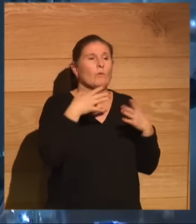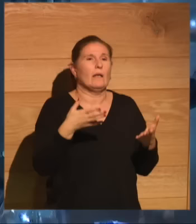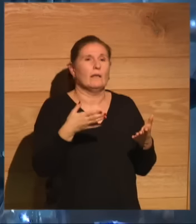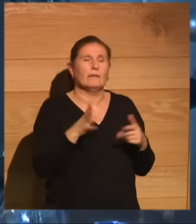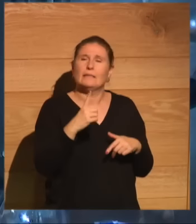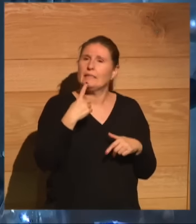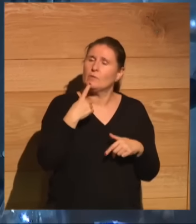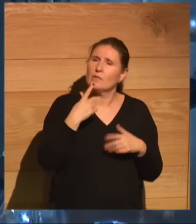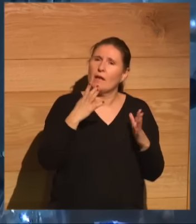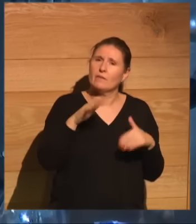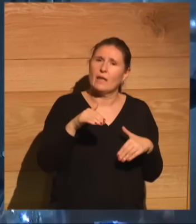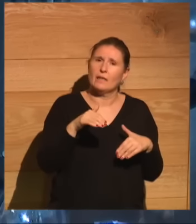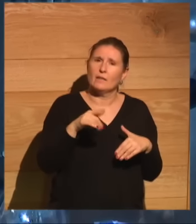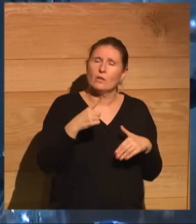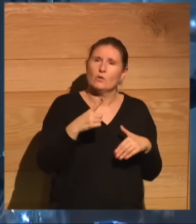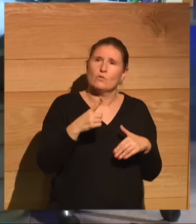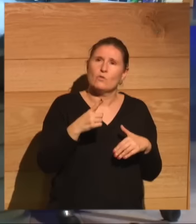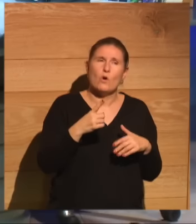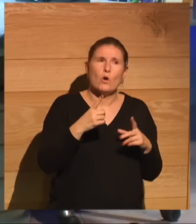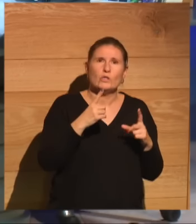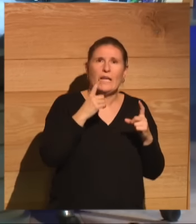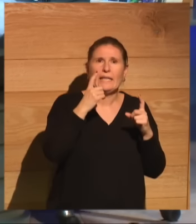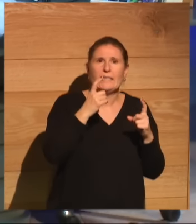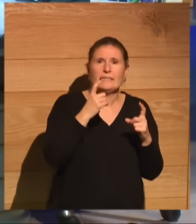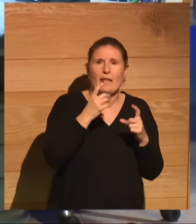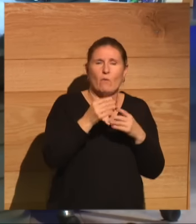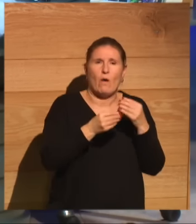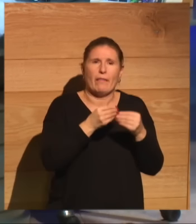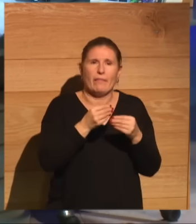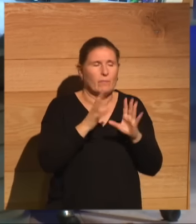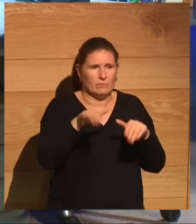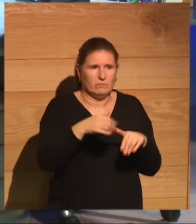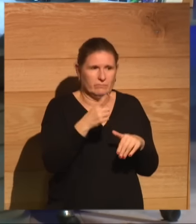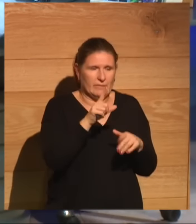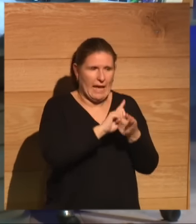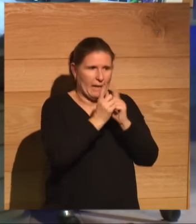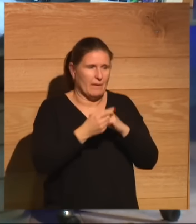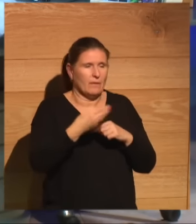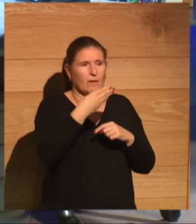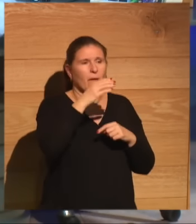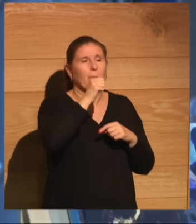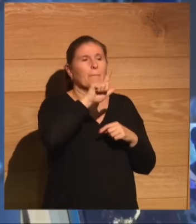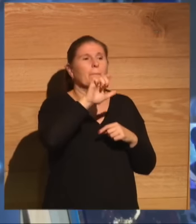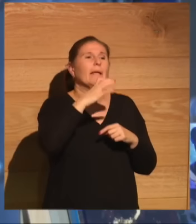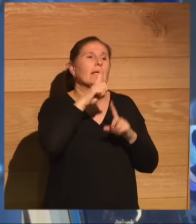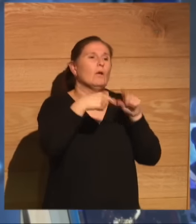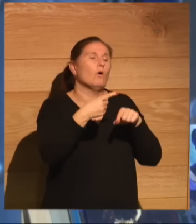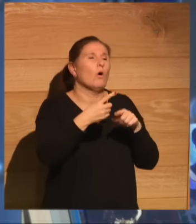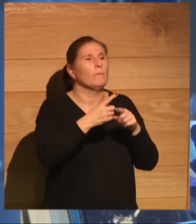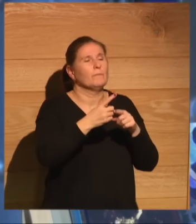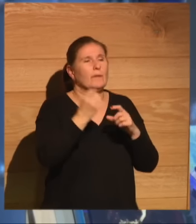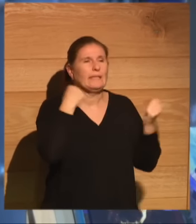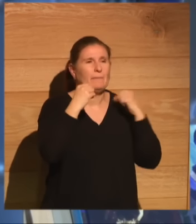se, diríamos que no se ha dejado de hacer la jugada, Rodrigo. Bueno, pero ha cambiado mucho, es decir, que Christian Bale interprete a Batman o Ben